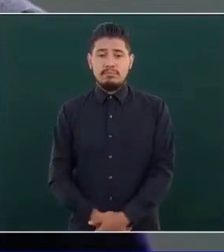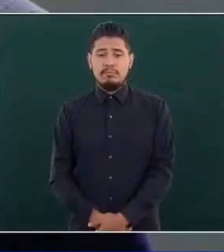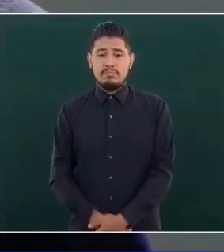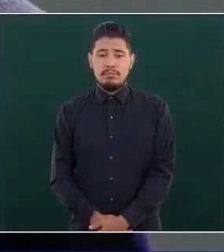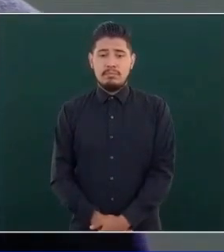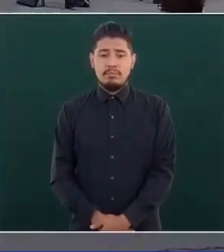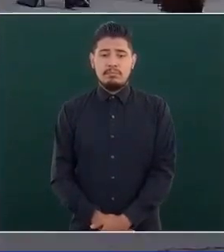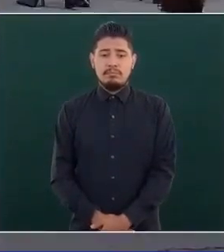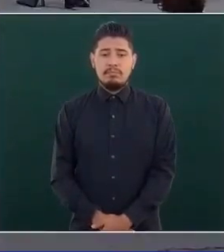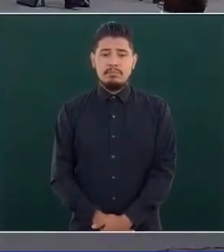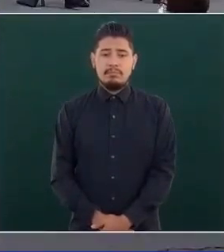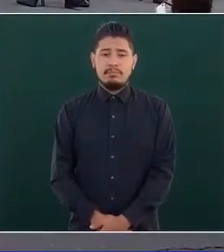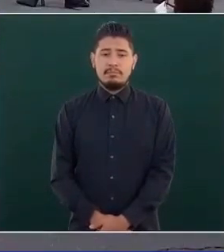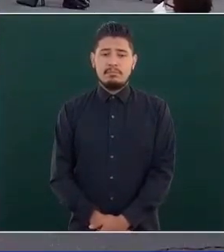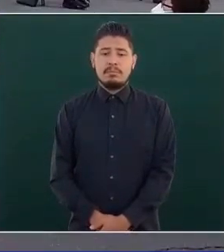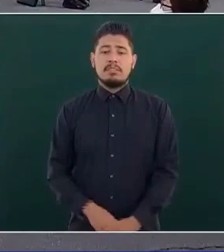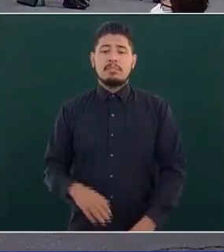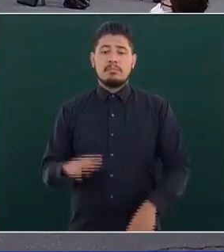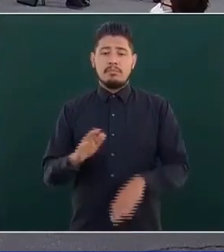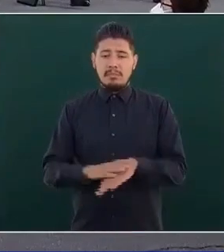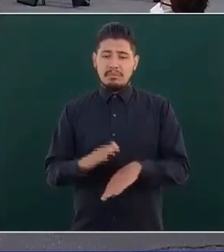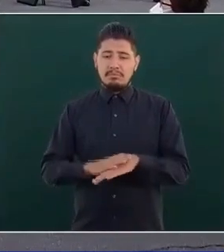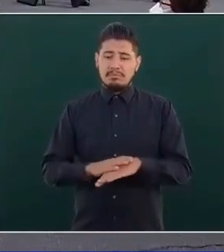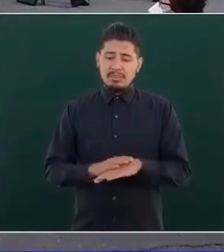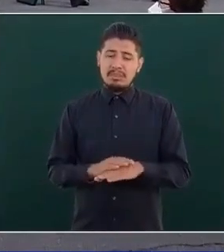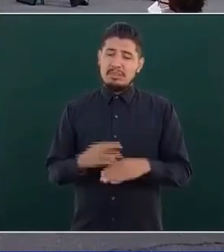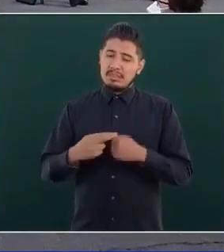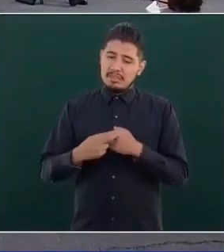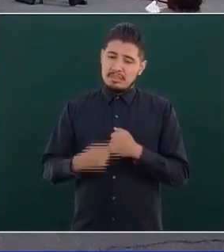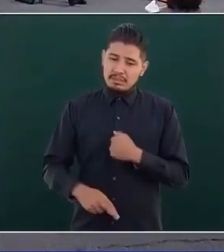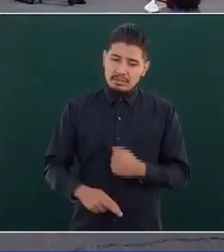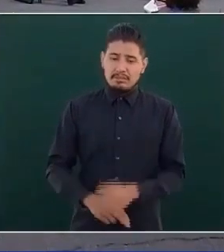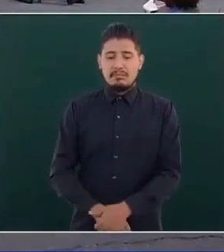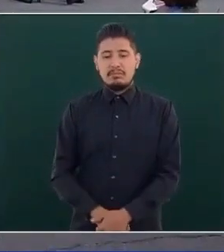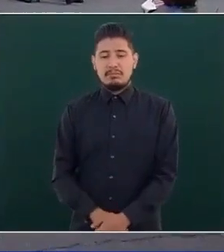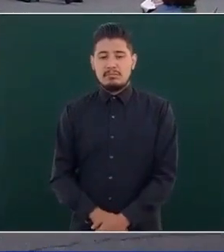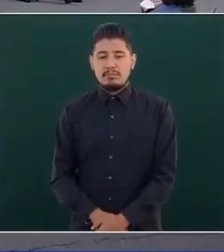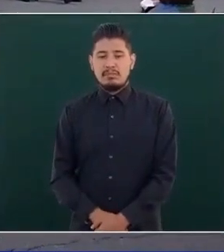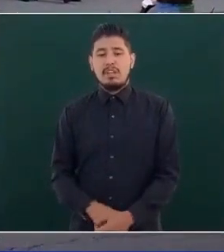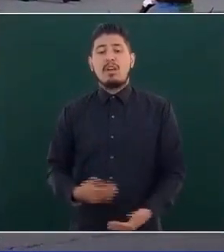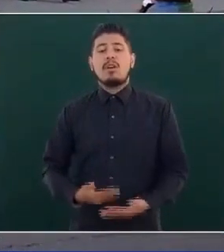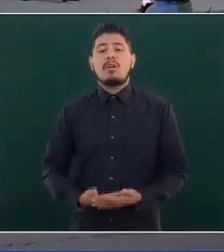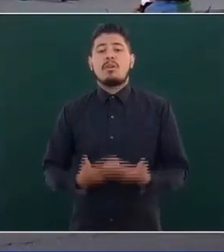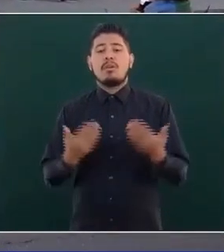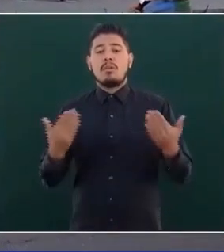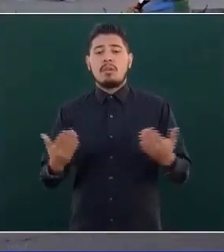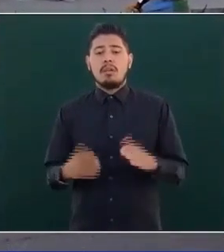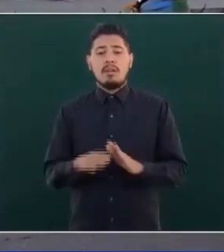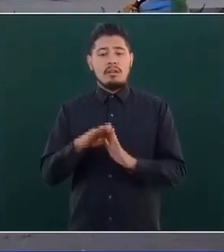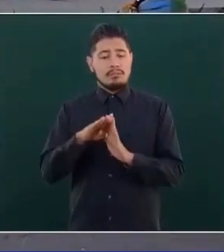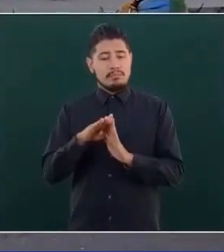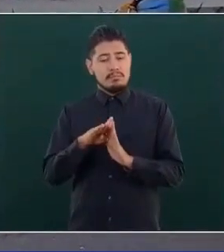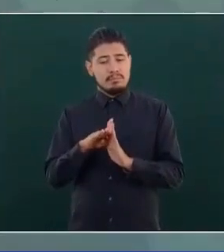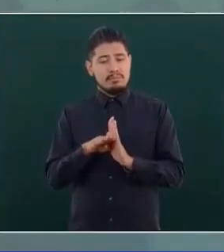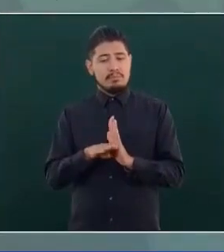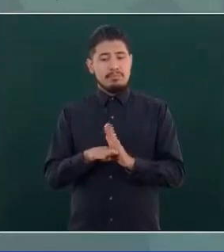a tener más riesgos. Ahora está a la baja